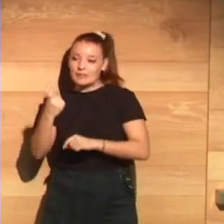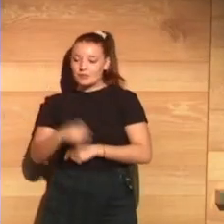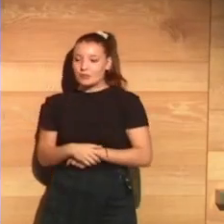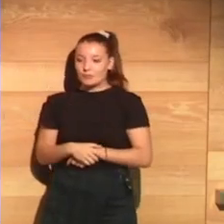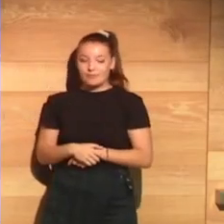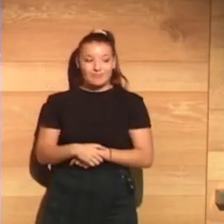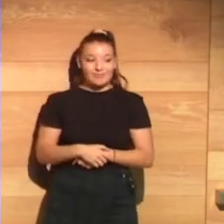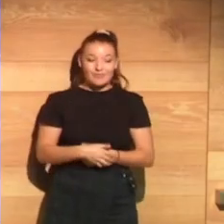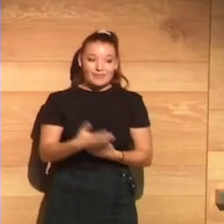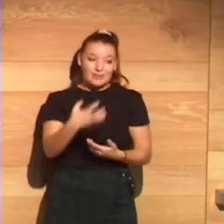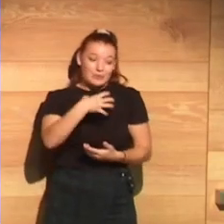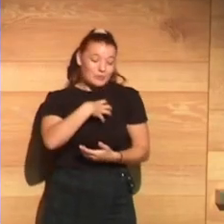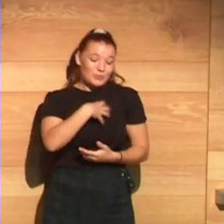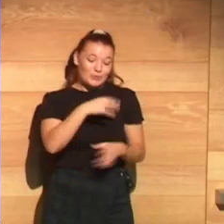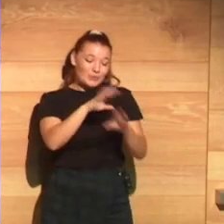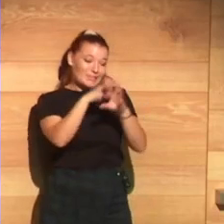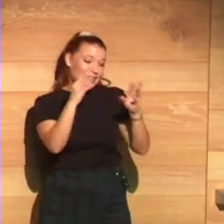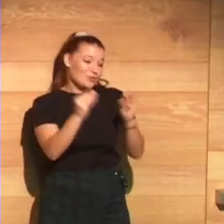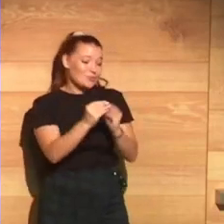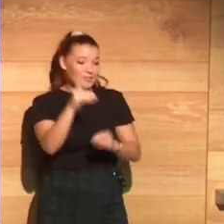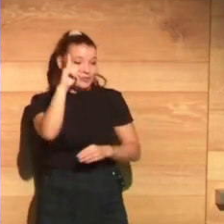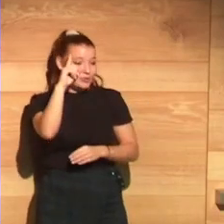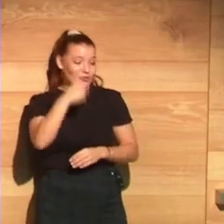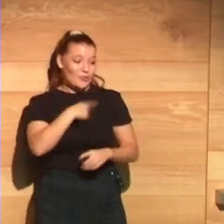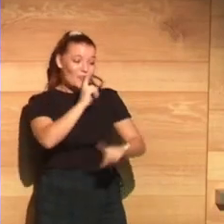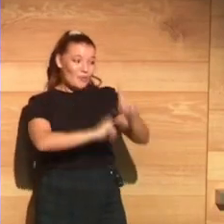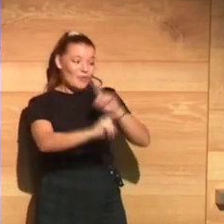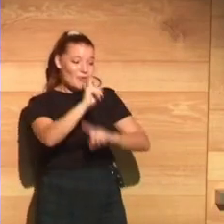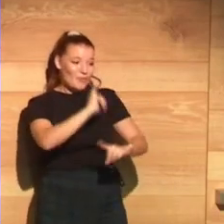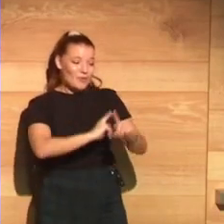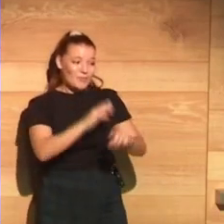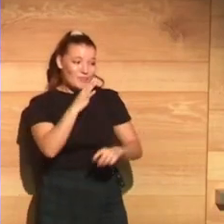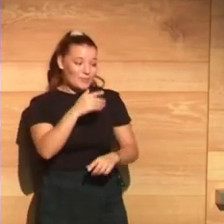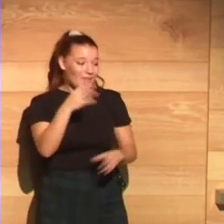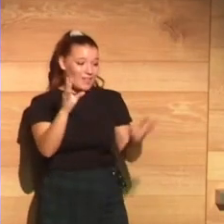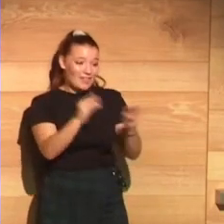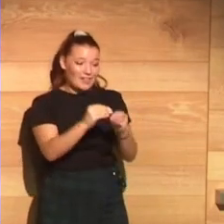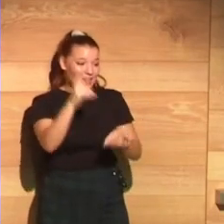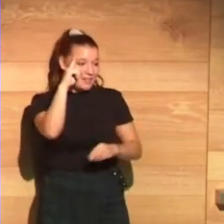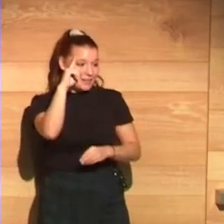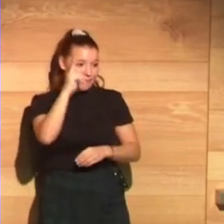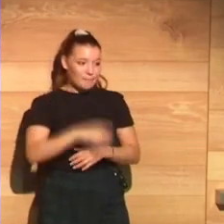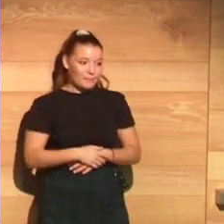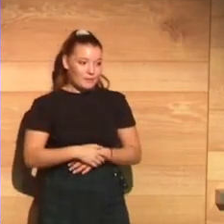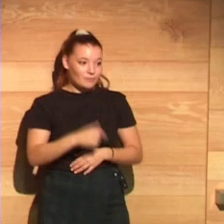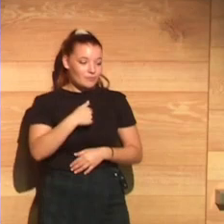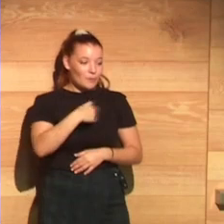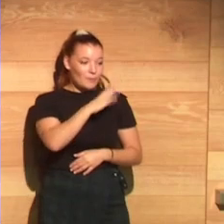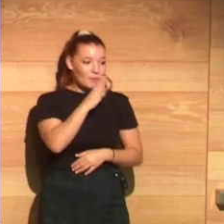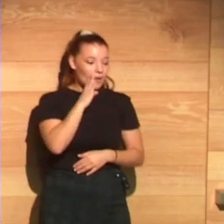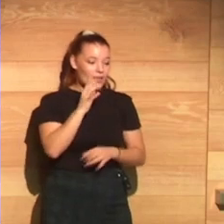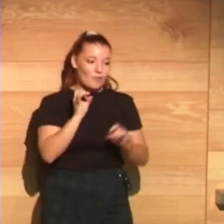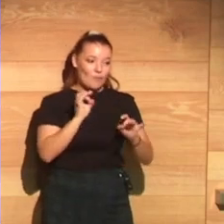Si te pido un titular, como a mí en la redacción, un titular. Pues no puedo, es que no sé resumir, de verdad, ¿eh?